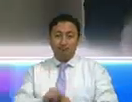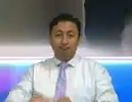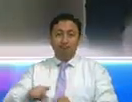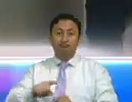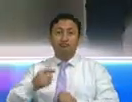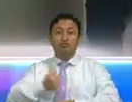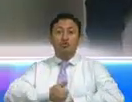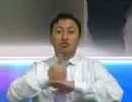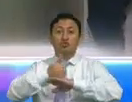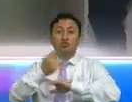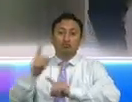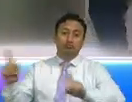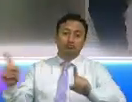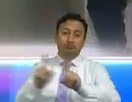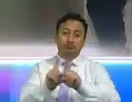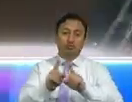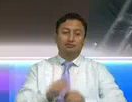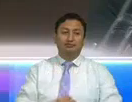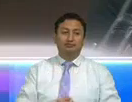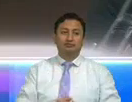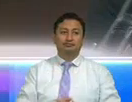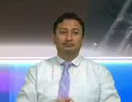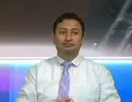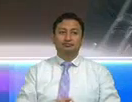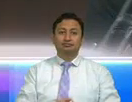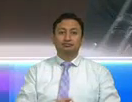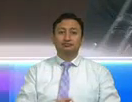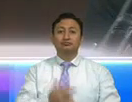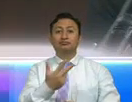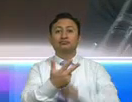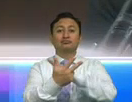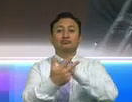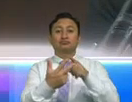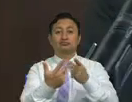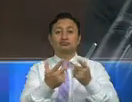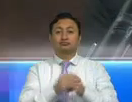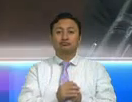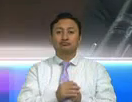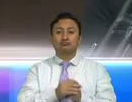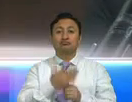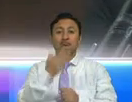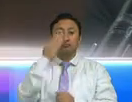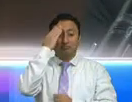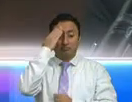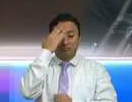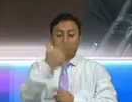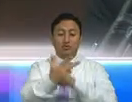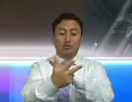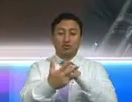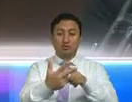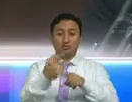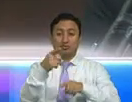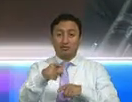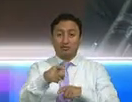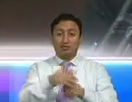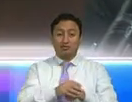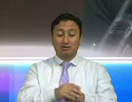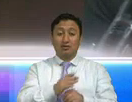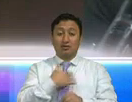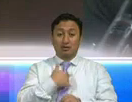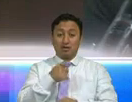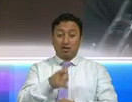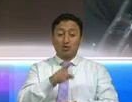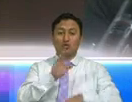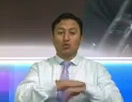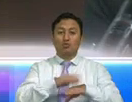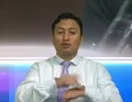ante la autoridad de forma periódica de entre estas personas se presume que es uno de ellos es el autor material del asesinato